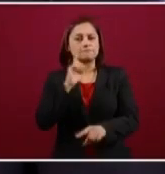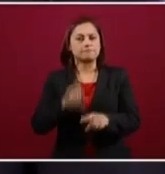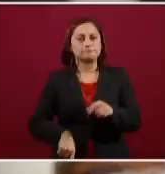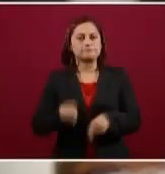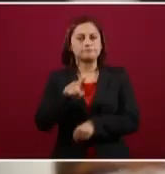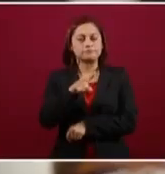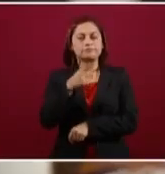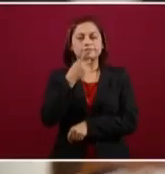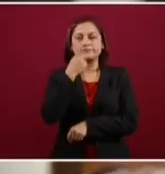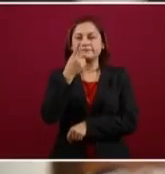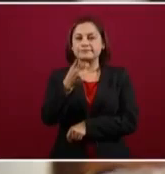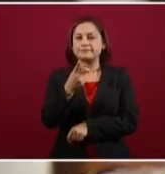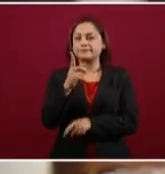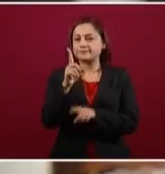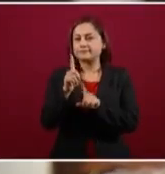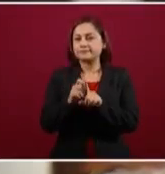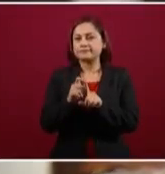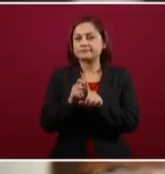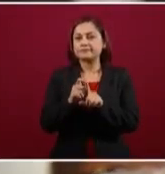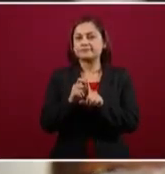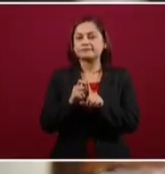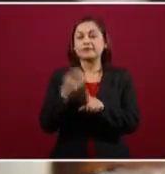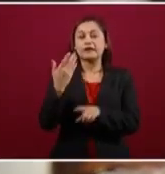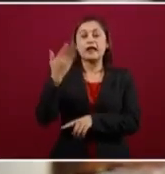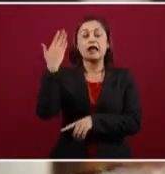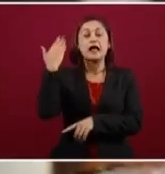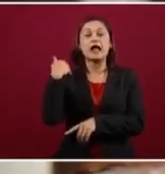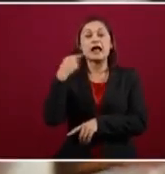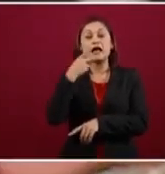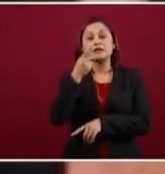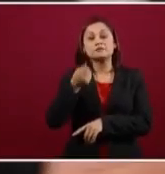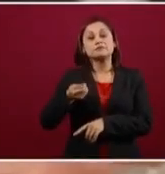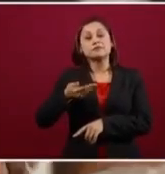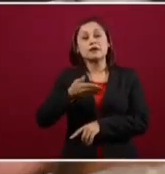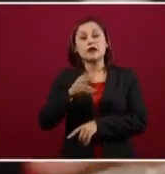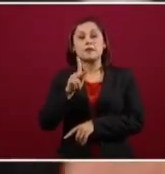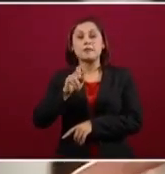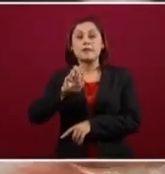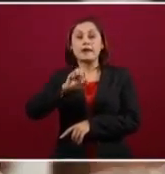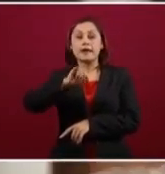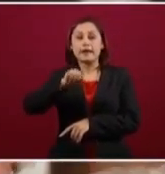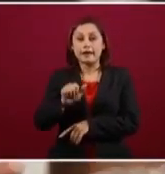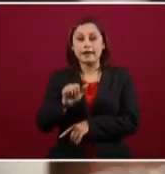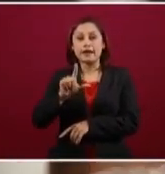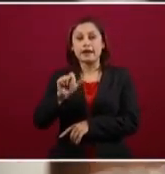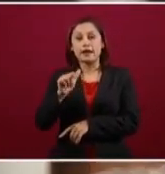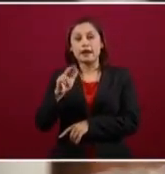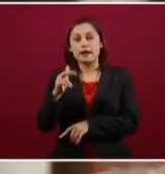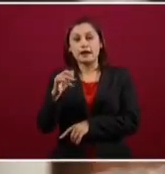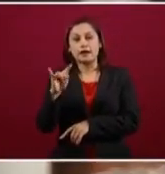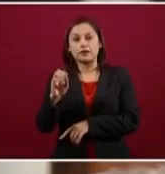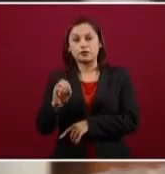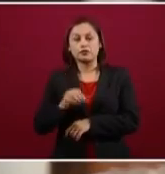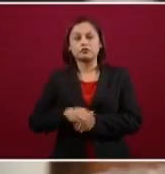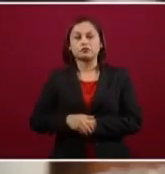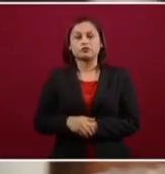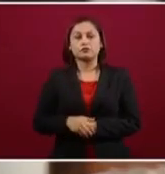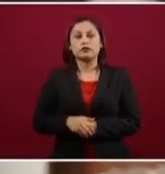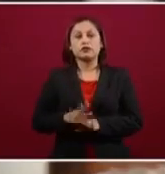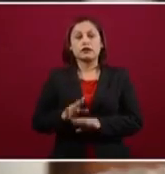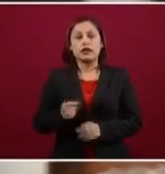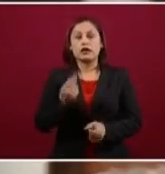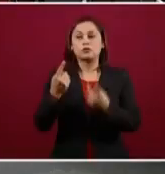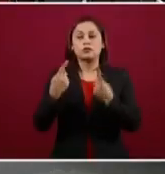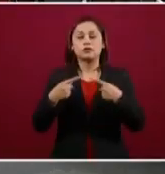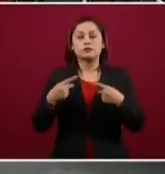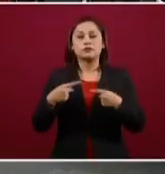se dio la reunión PG-Lagarde y afortunadamente México mantiene una equidistancia respecto al tema de deuda, como usted